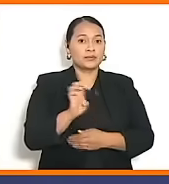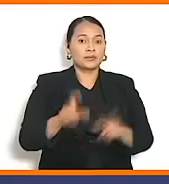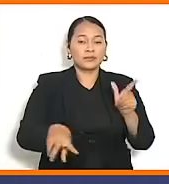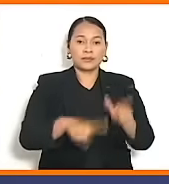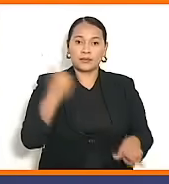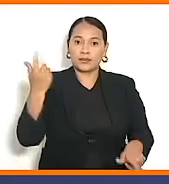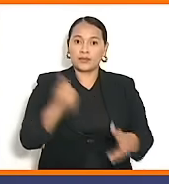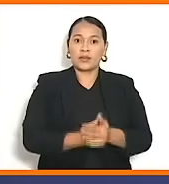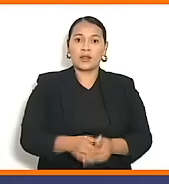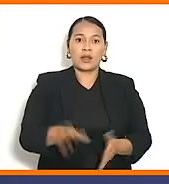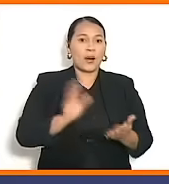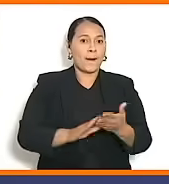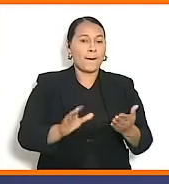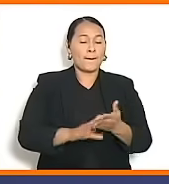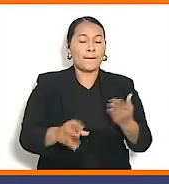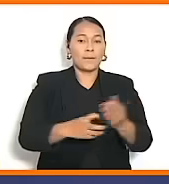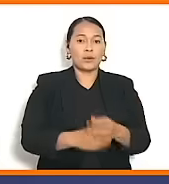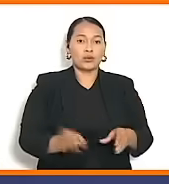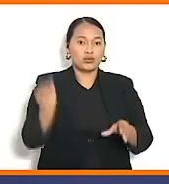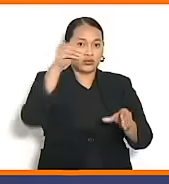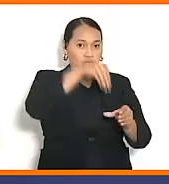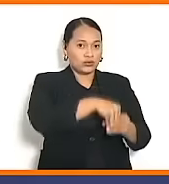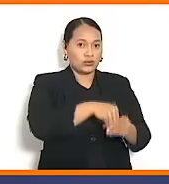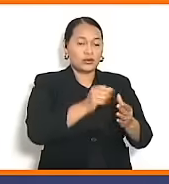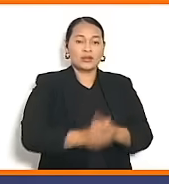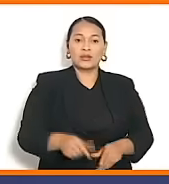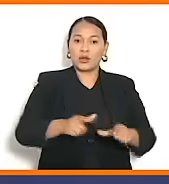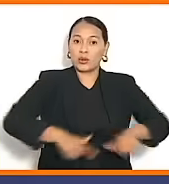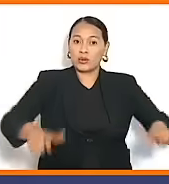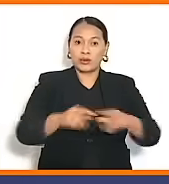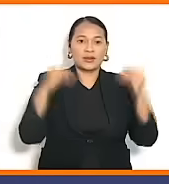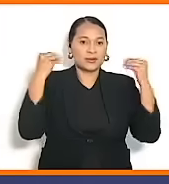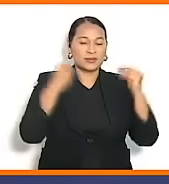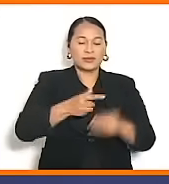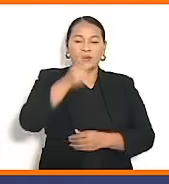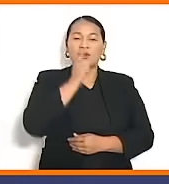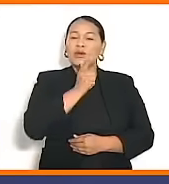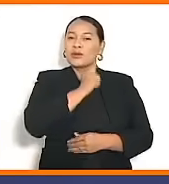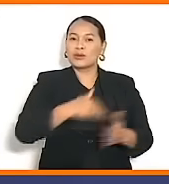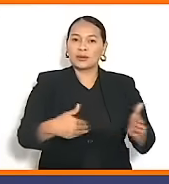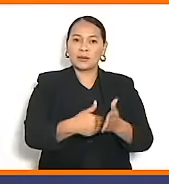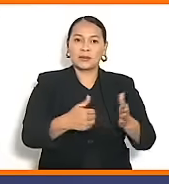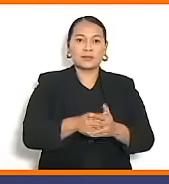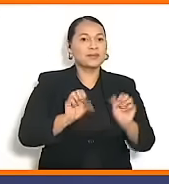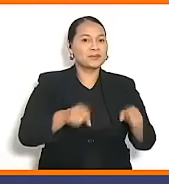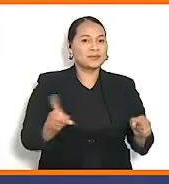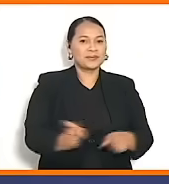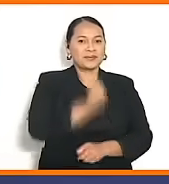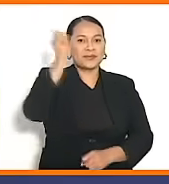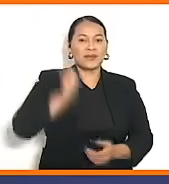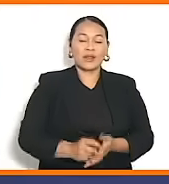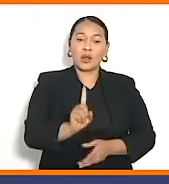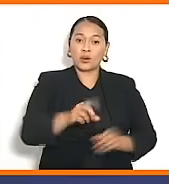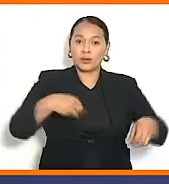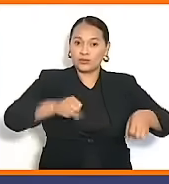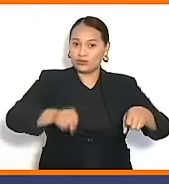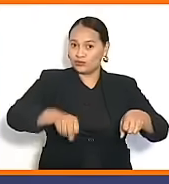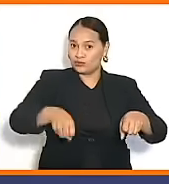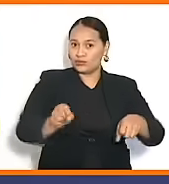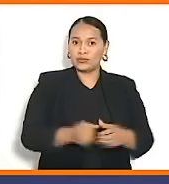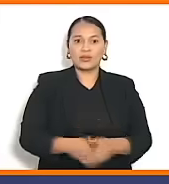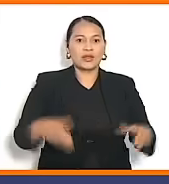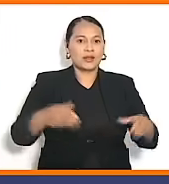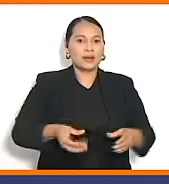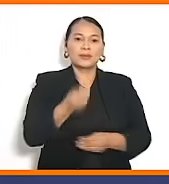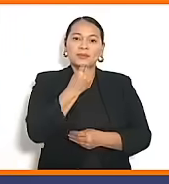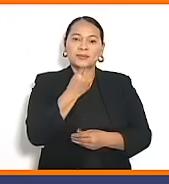no ganador en la urna de su punto de venta Loto más cercano. Es así como puedes ganarte una increíble motocicleta o una canasta